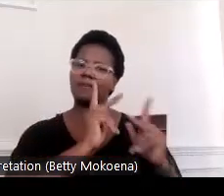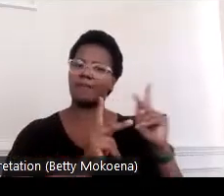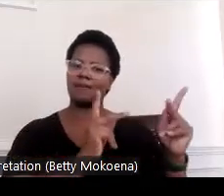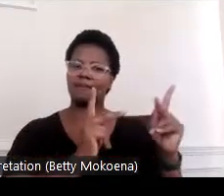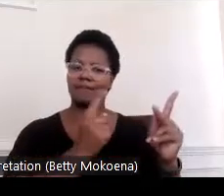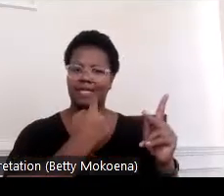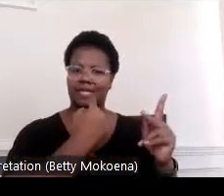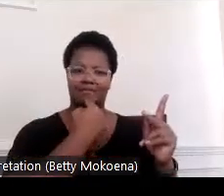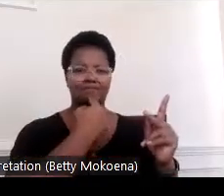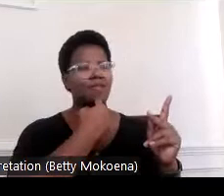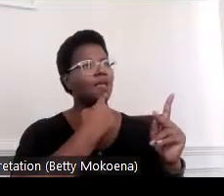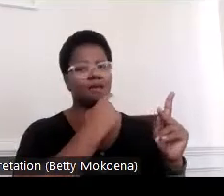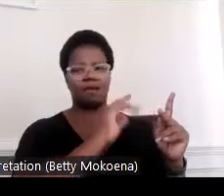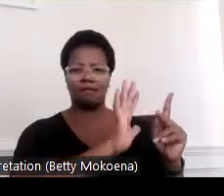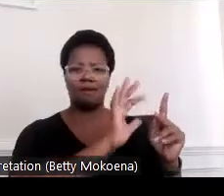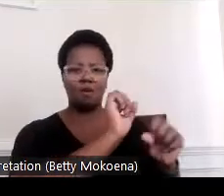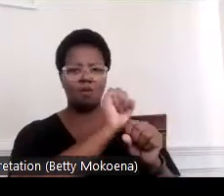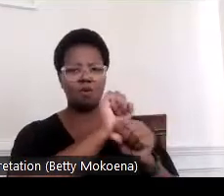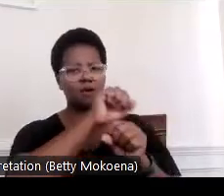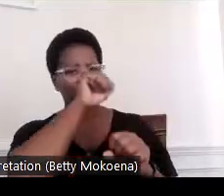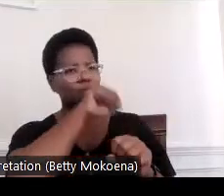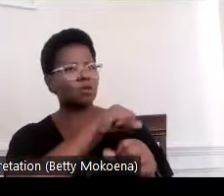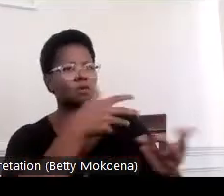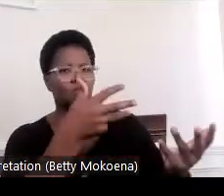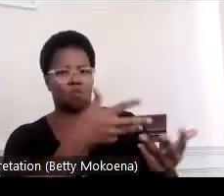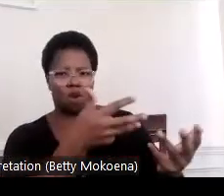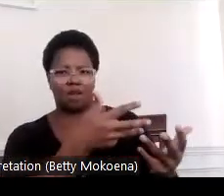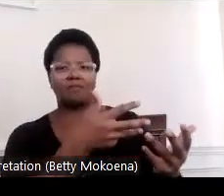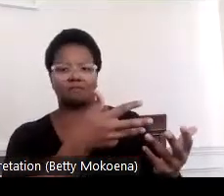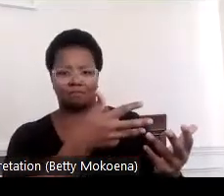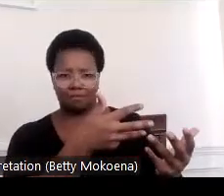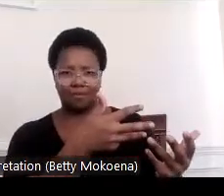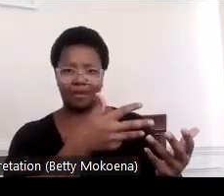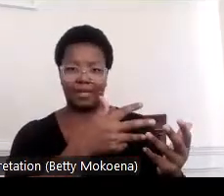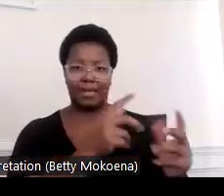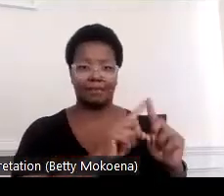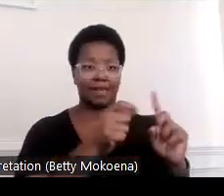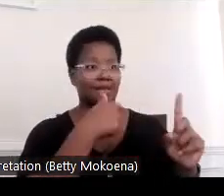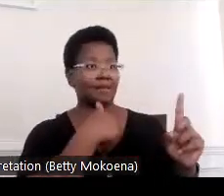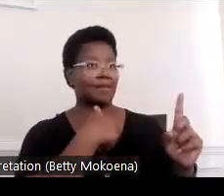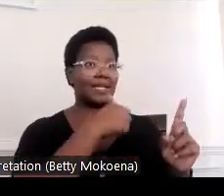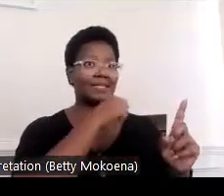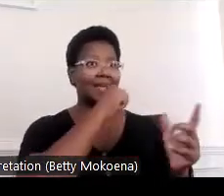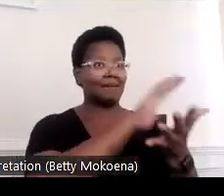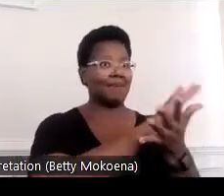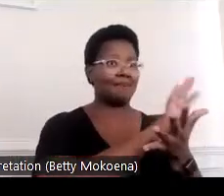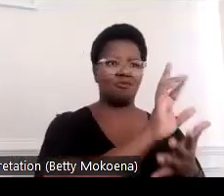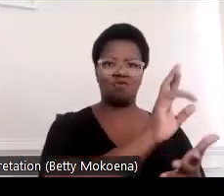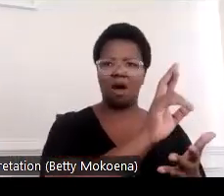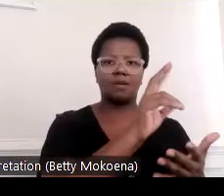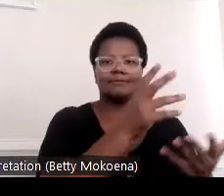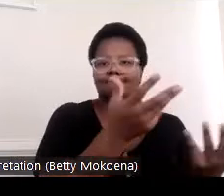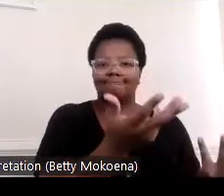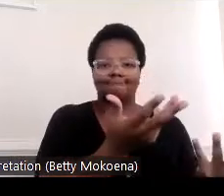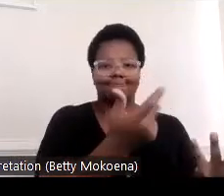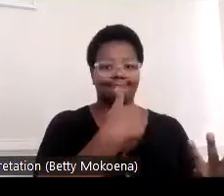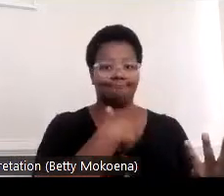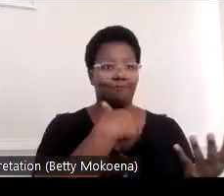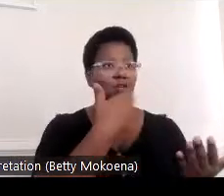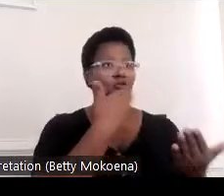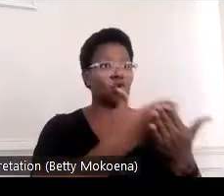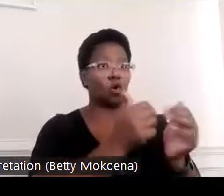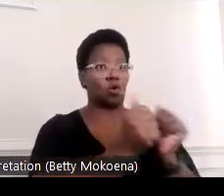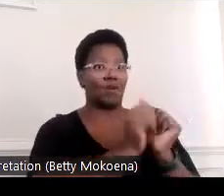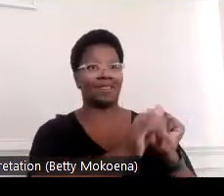por ejemplo una ruta de de noticias de diarias verdad Pero si fuese yo pues yo nunca lo haría